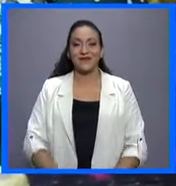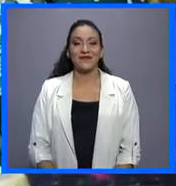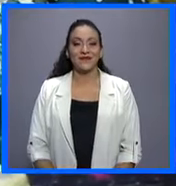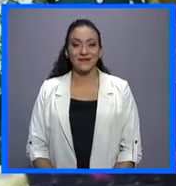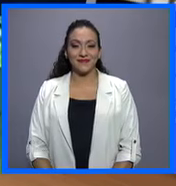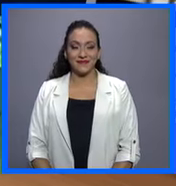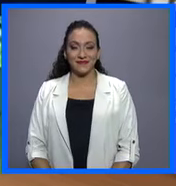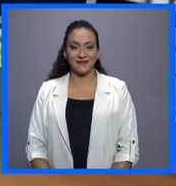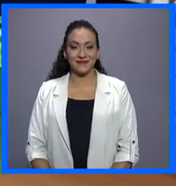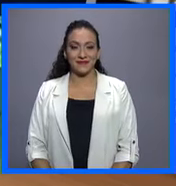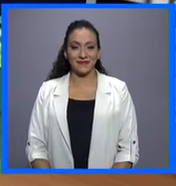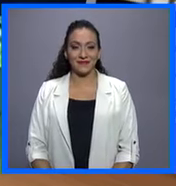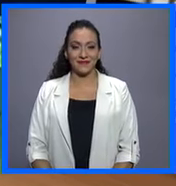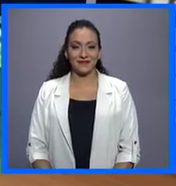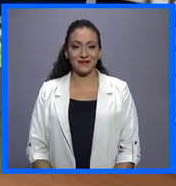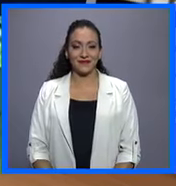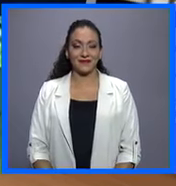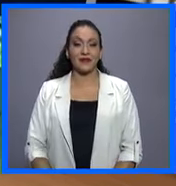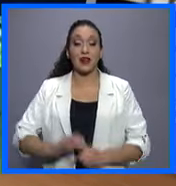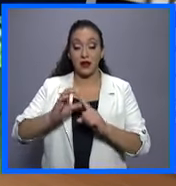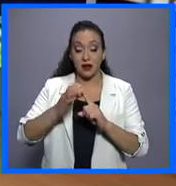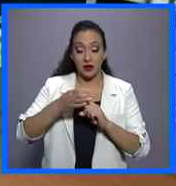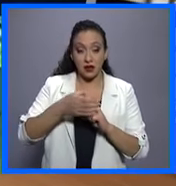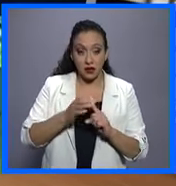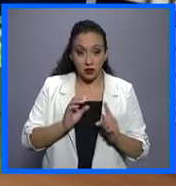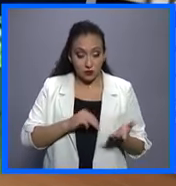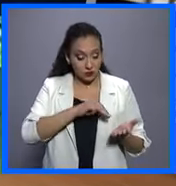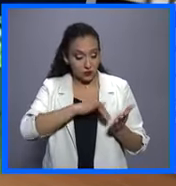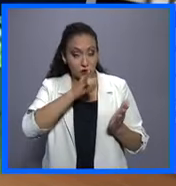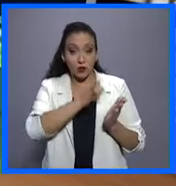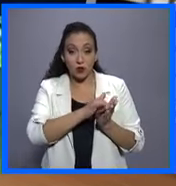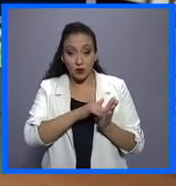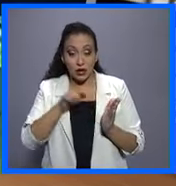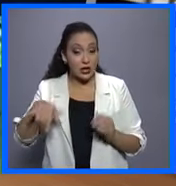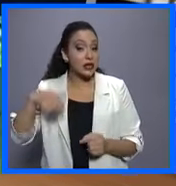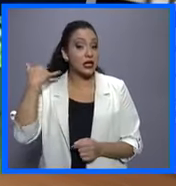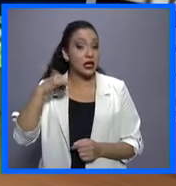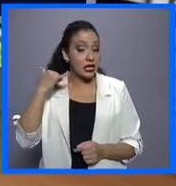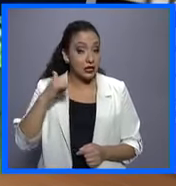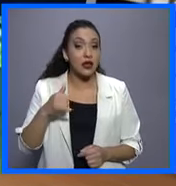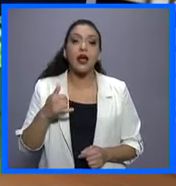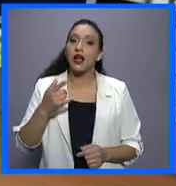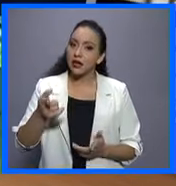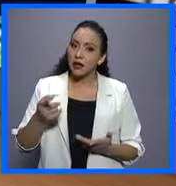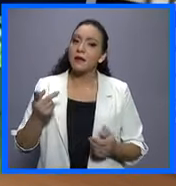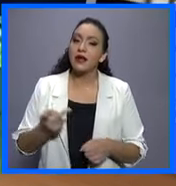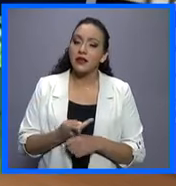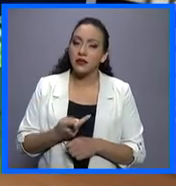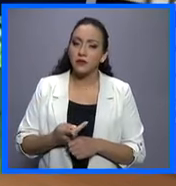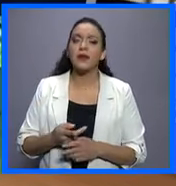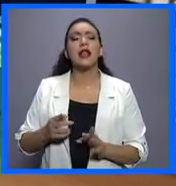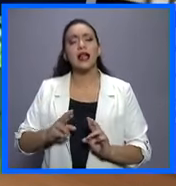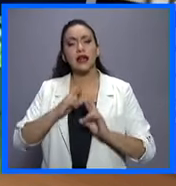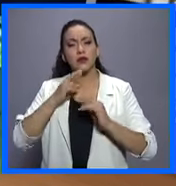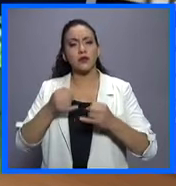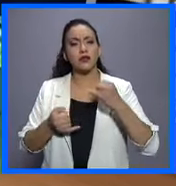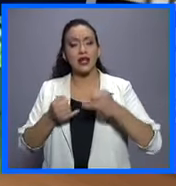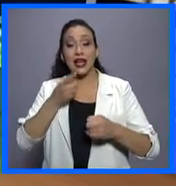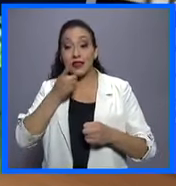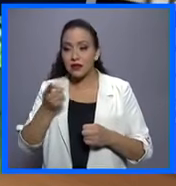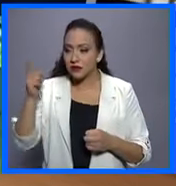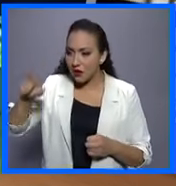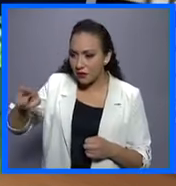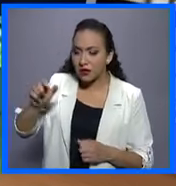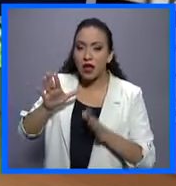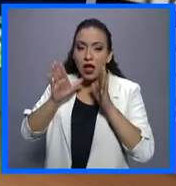Daza. La comunidad maya de Citilpech, en Yucatán, obtuvo una suspensión provisional que ordena a